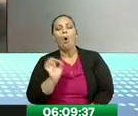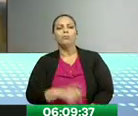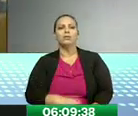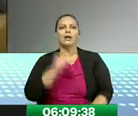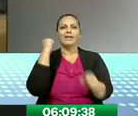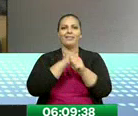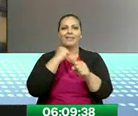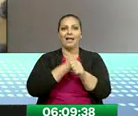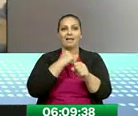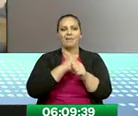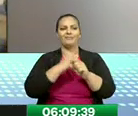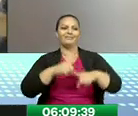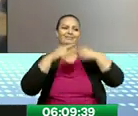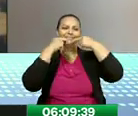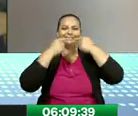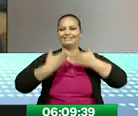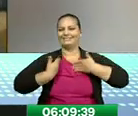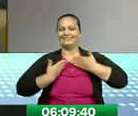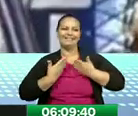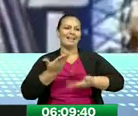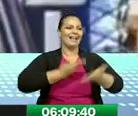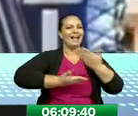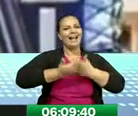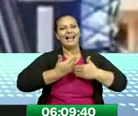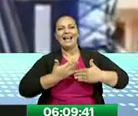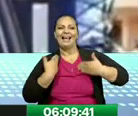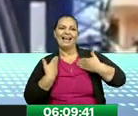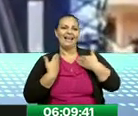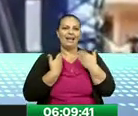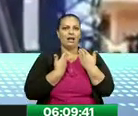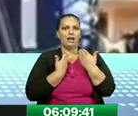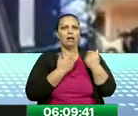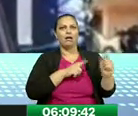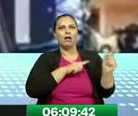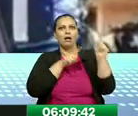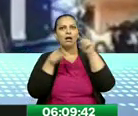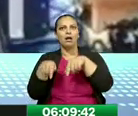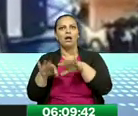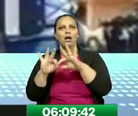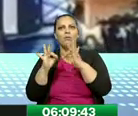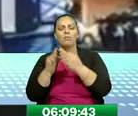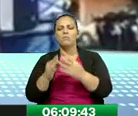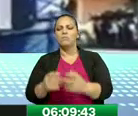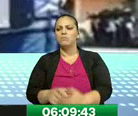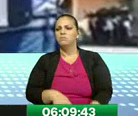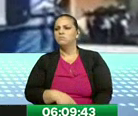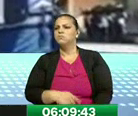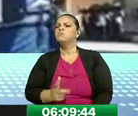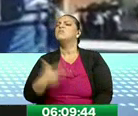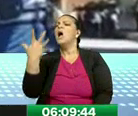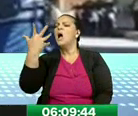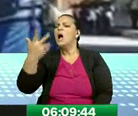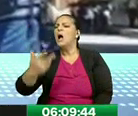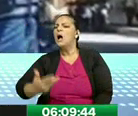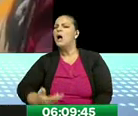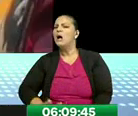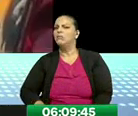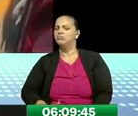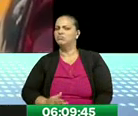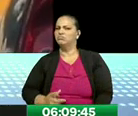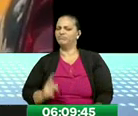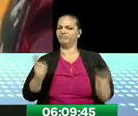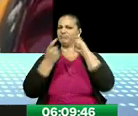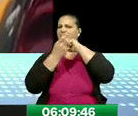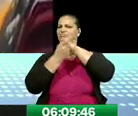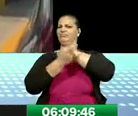tampoco. Estarán pasando un momento también difícil porque ya muchos le han visto el rostro en el barrio. Los amigos, los familiares